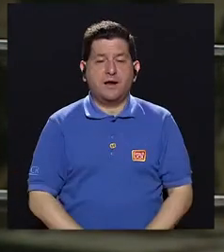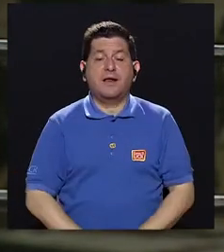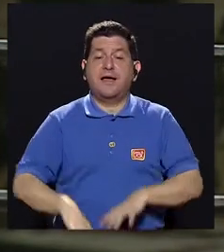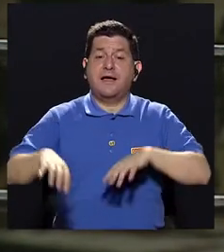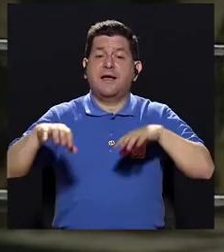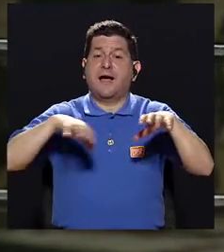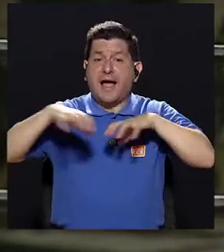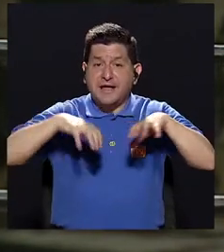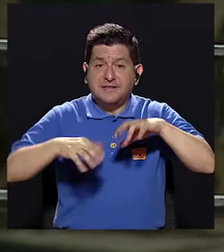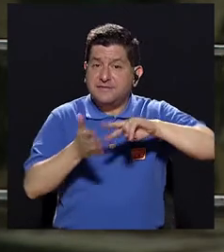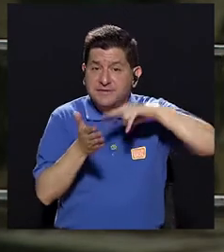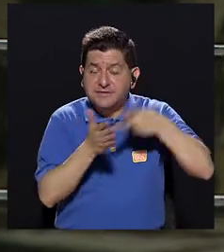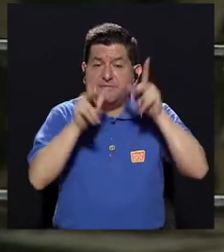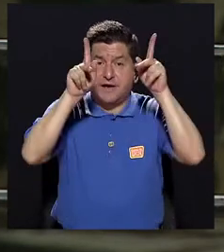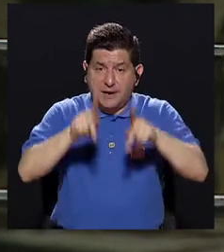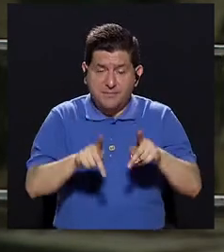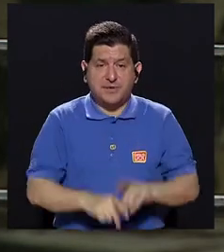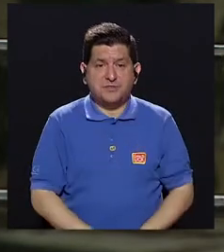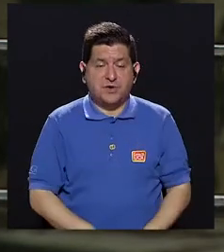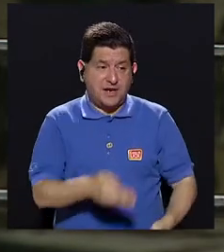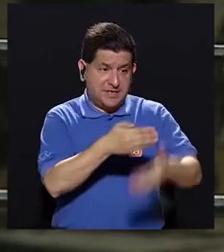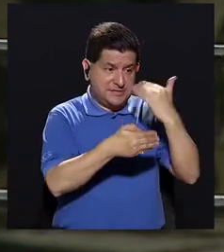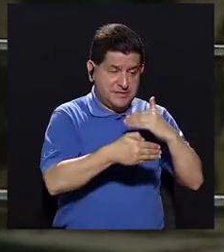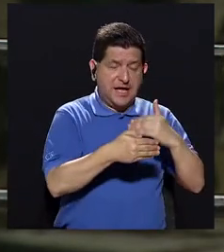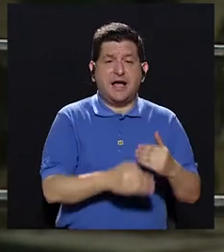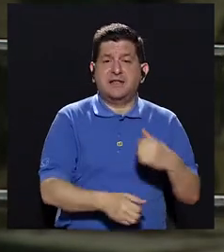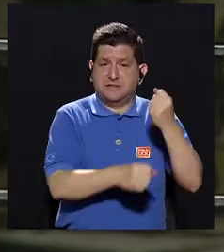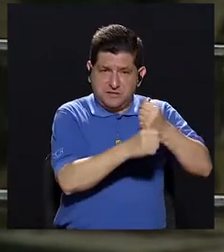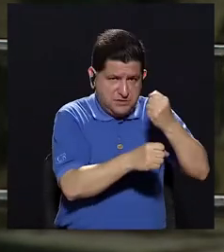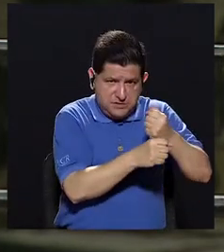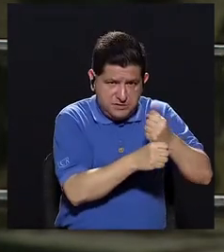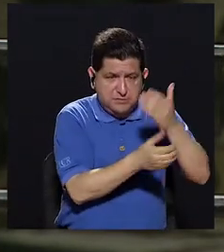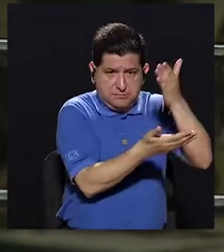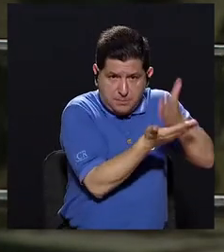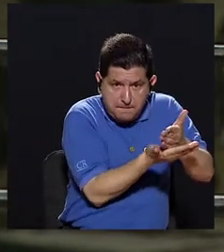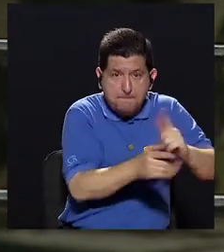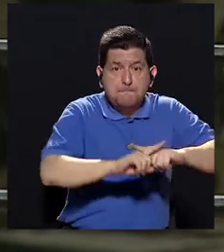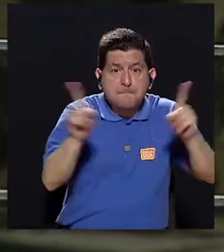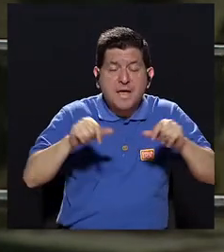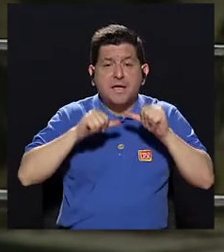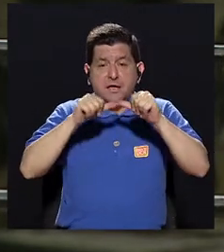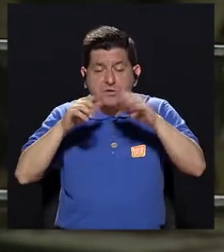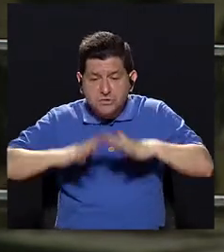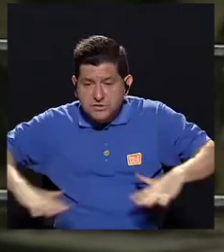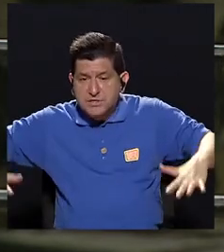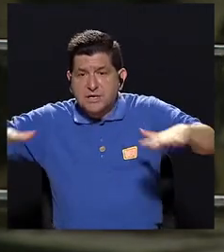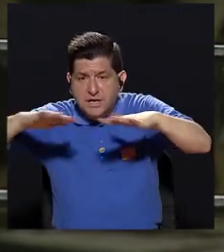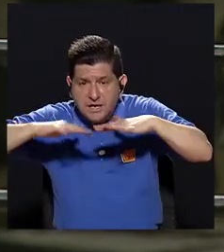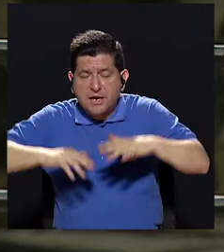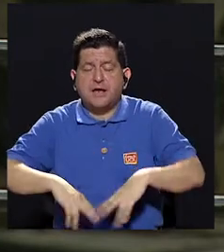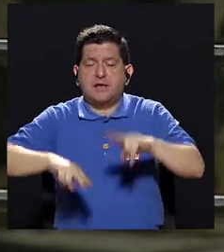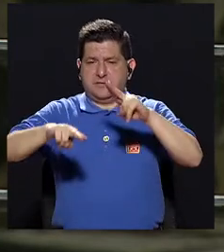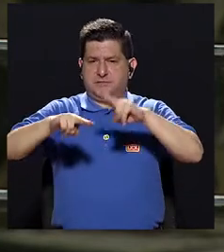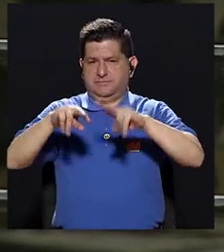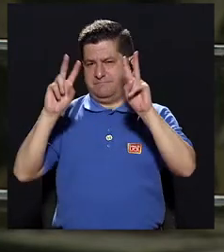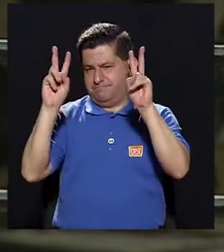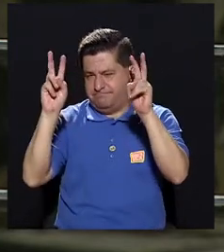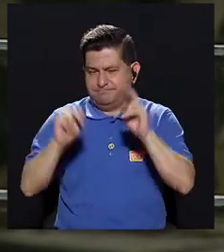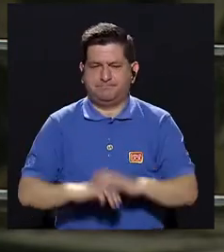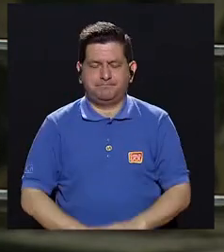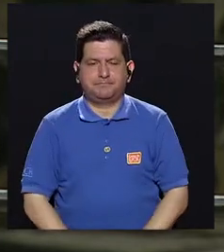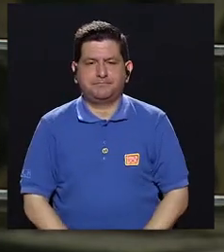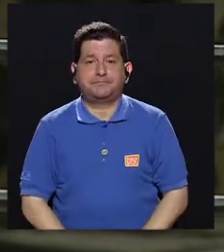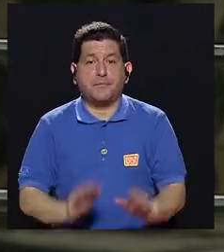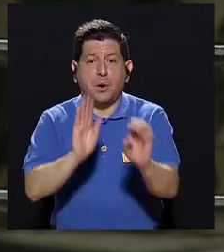que sea activa es que muchas veces las personas paran de hacer lo que están haciendo, pero siguen en su ambiente sedentario, por decirlo así.